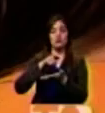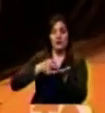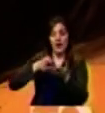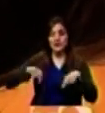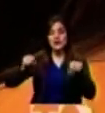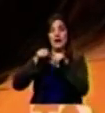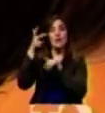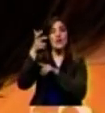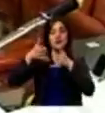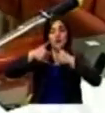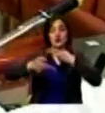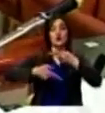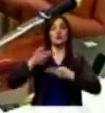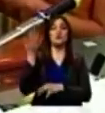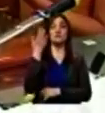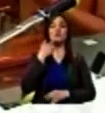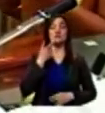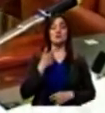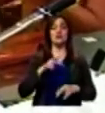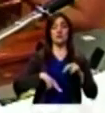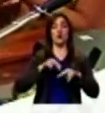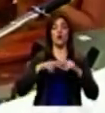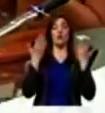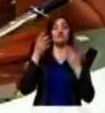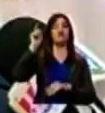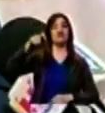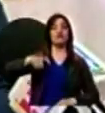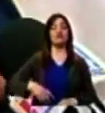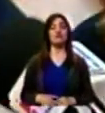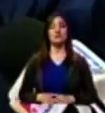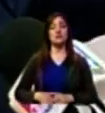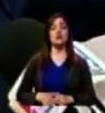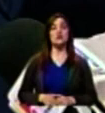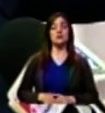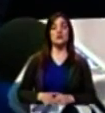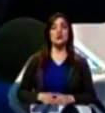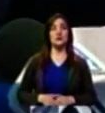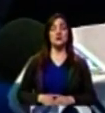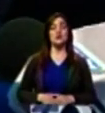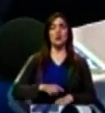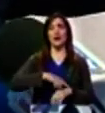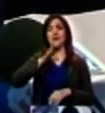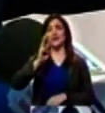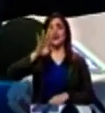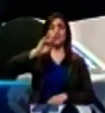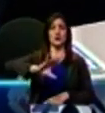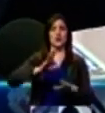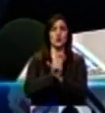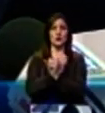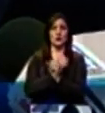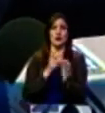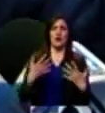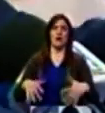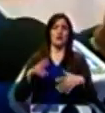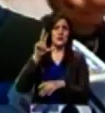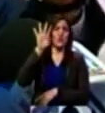El alcalde del cantón Rumiñahui explica que la obra es necesaria. Vaya a ver eso 6, 7 de la noche o a las